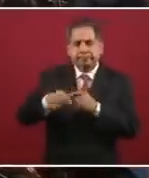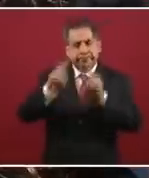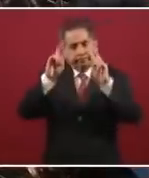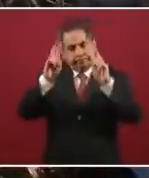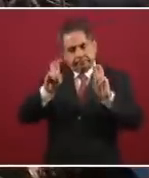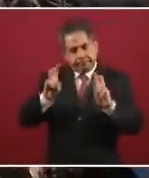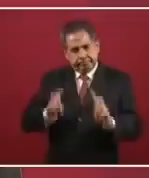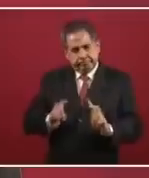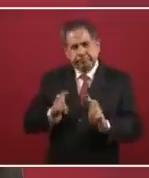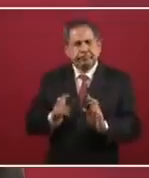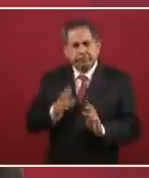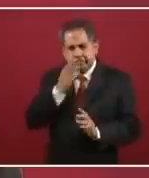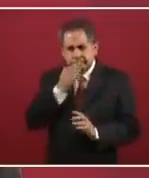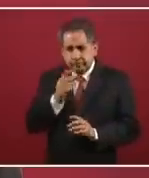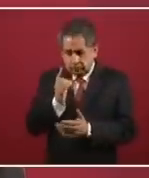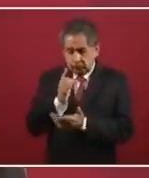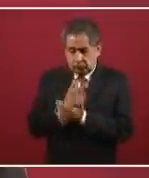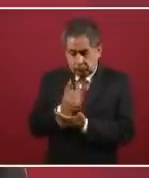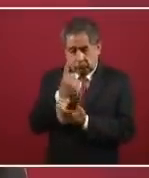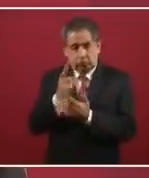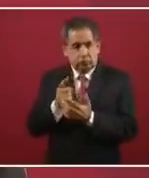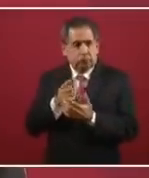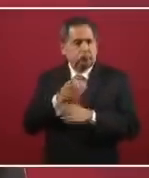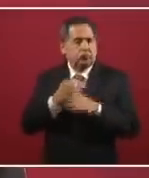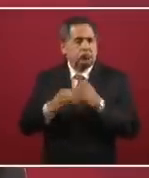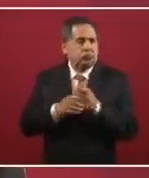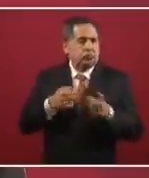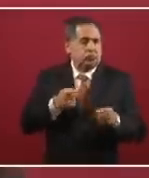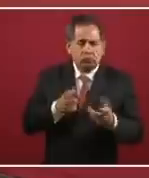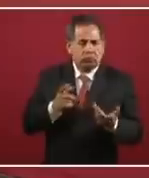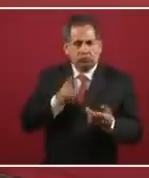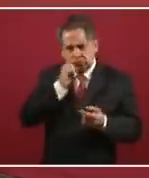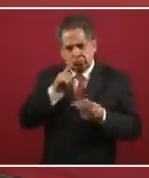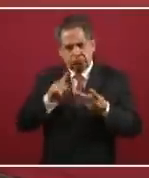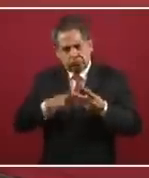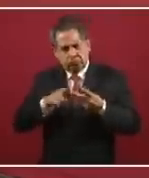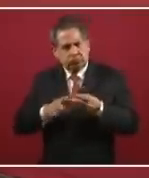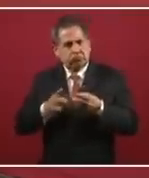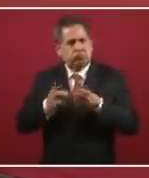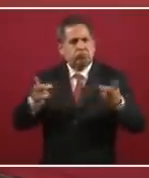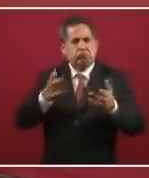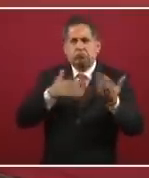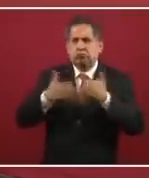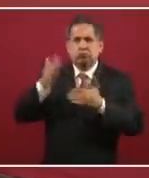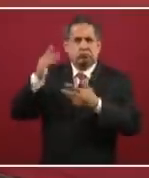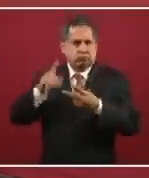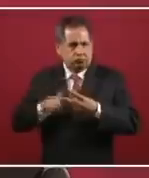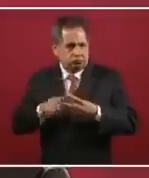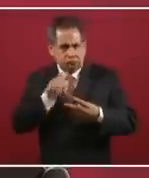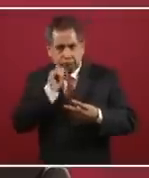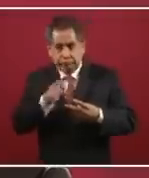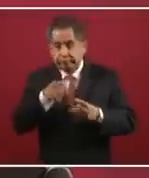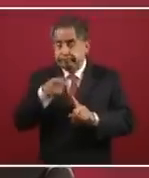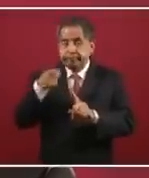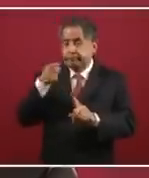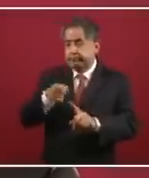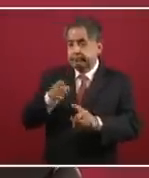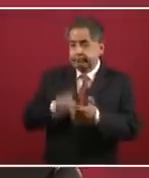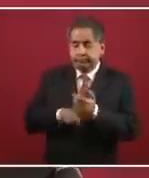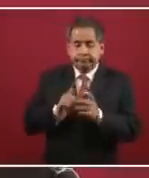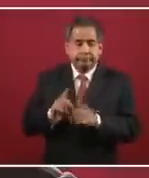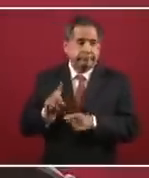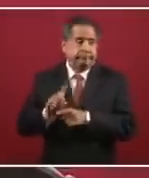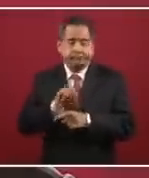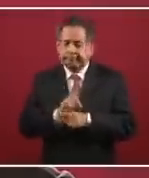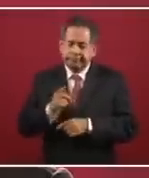México ha puesto sobre la mesa. No me refiero nada más al tema de armas, sino al tema de desarrollo, que fue el tema principal desde